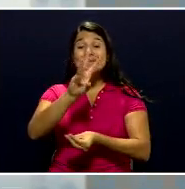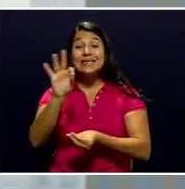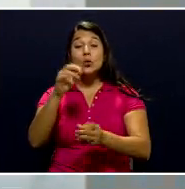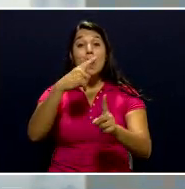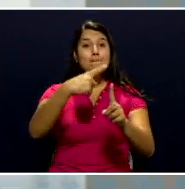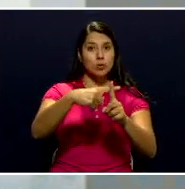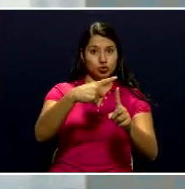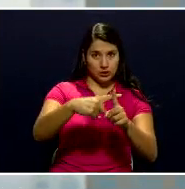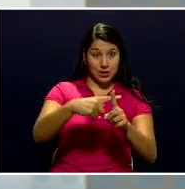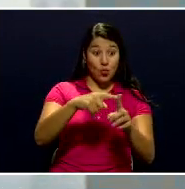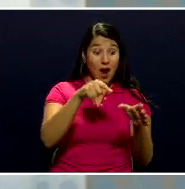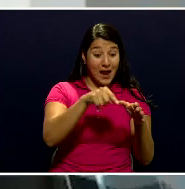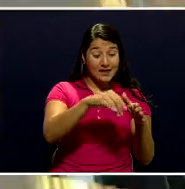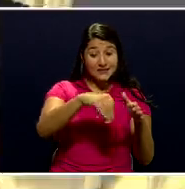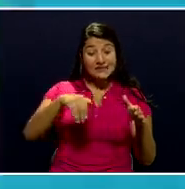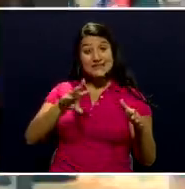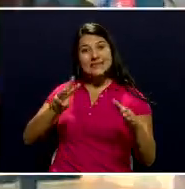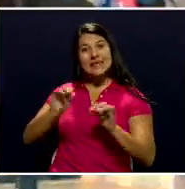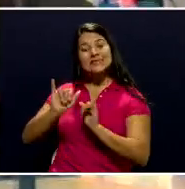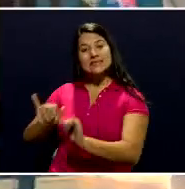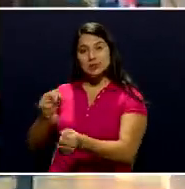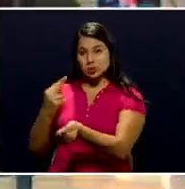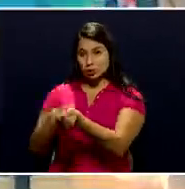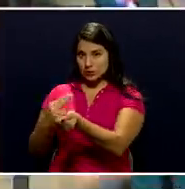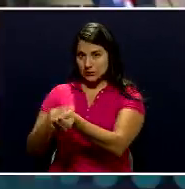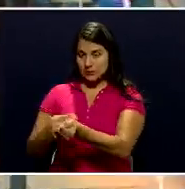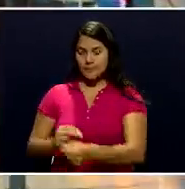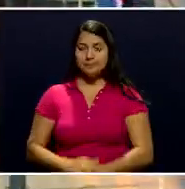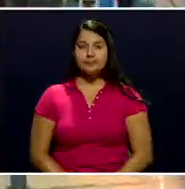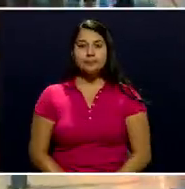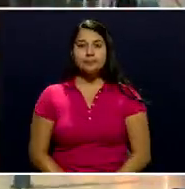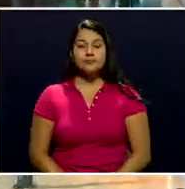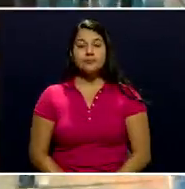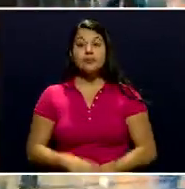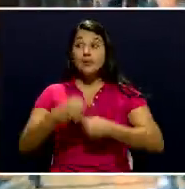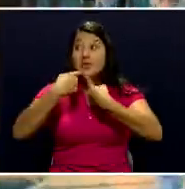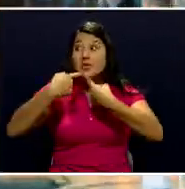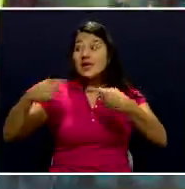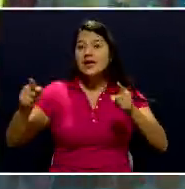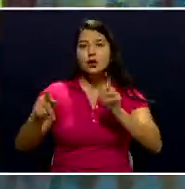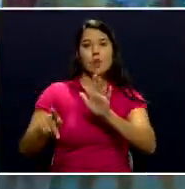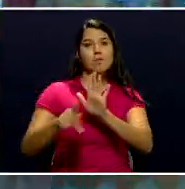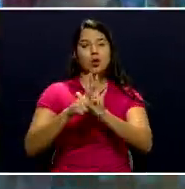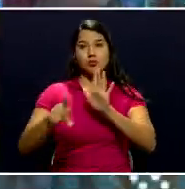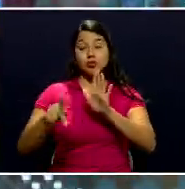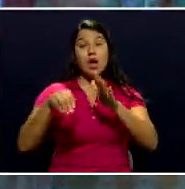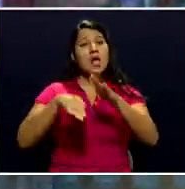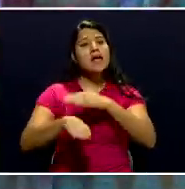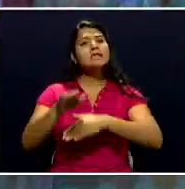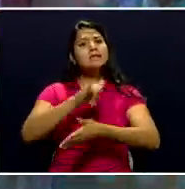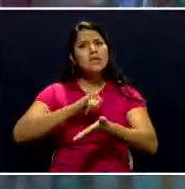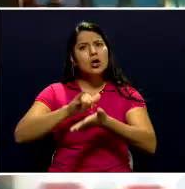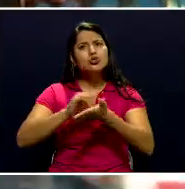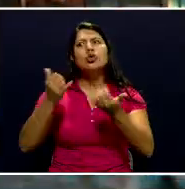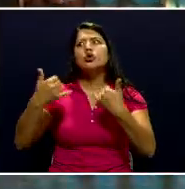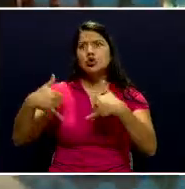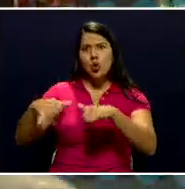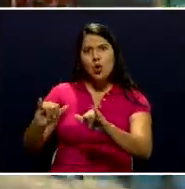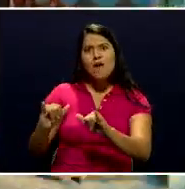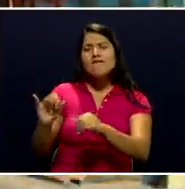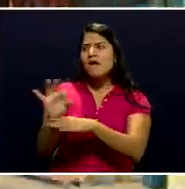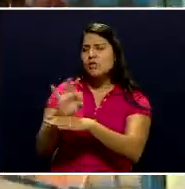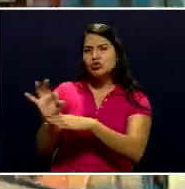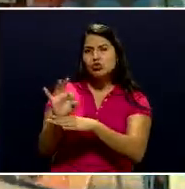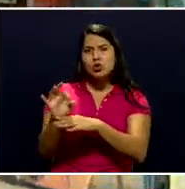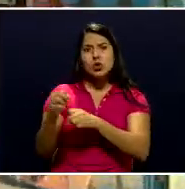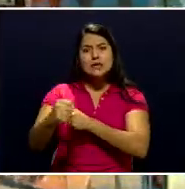6 pacientes internados. Pese a decreto de prohibición, en San José están funcionando salas de juegos que no están en la